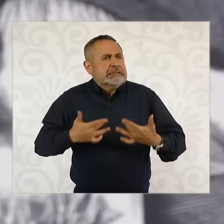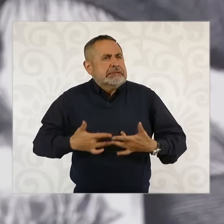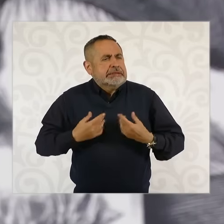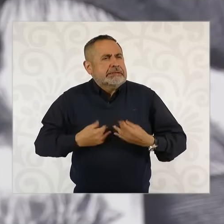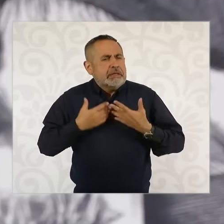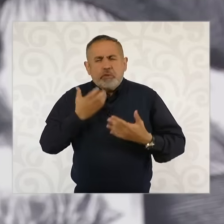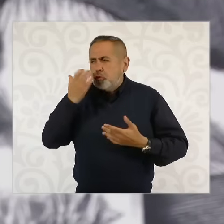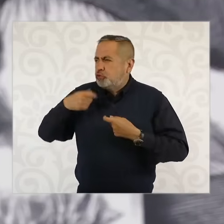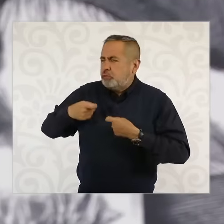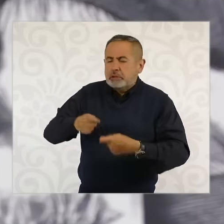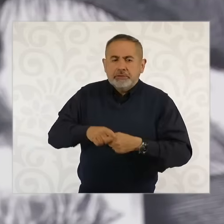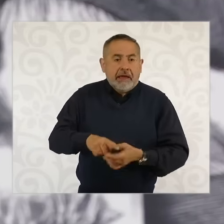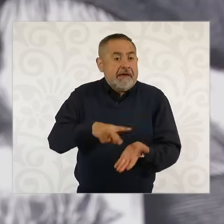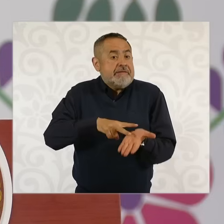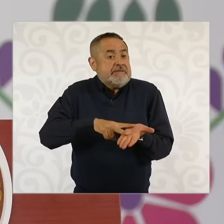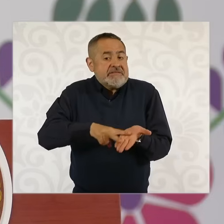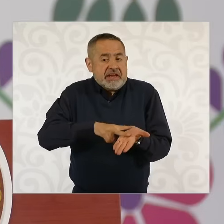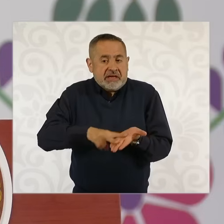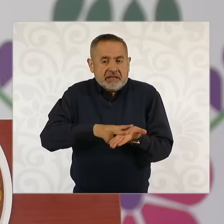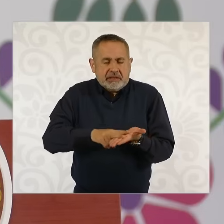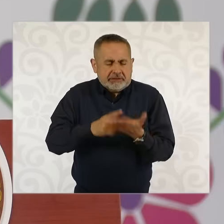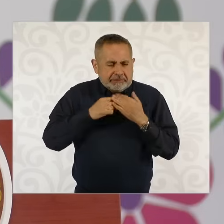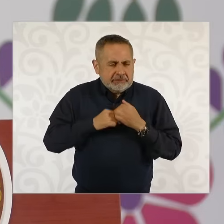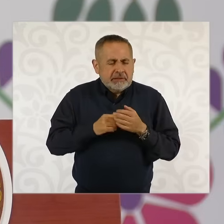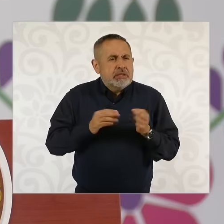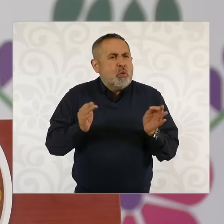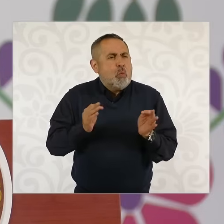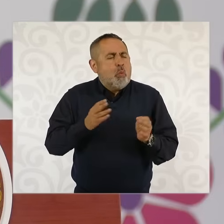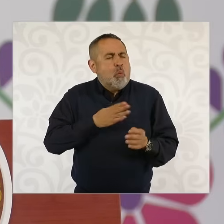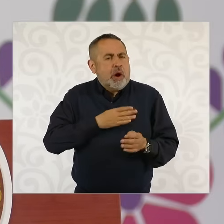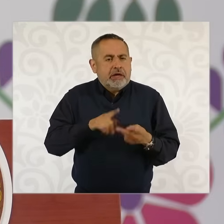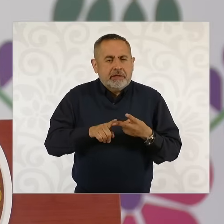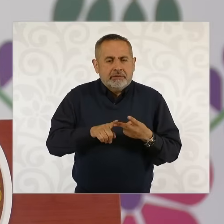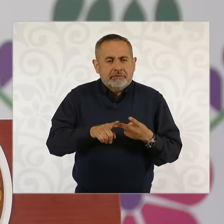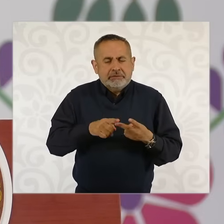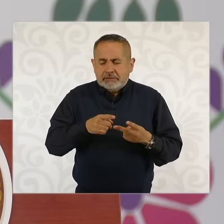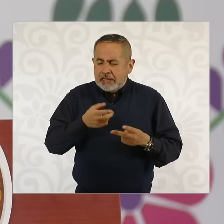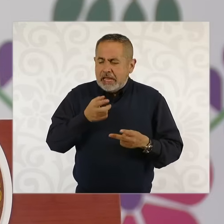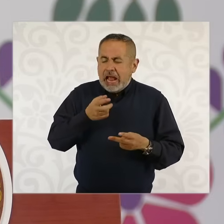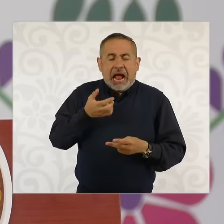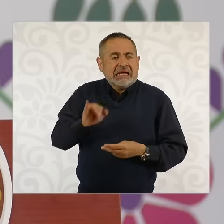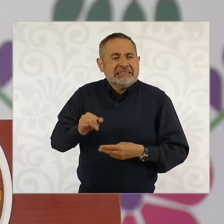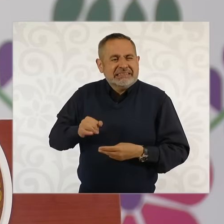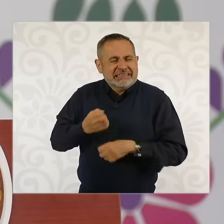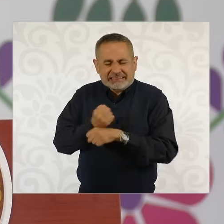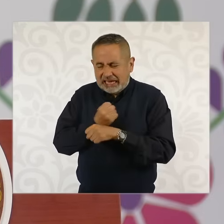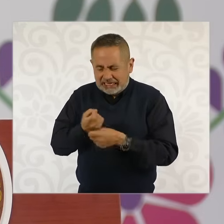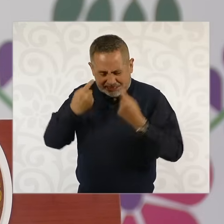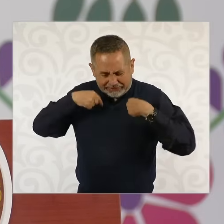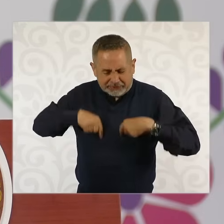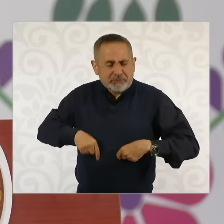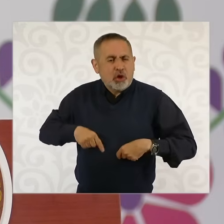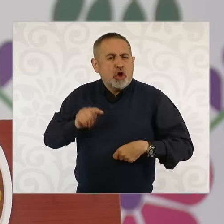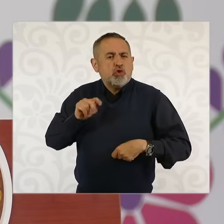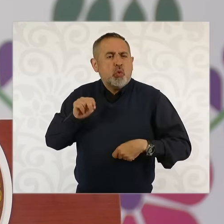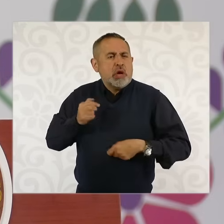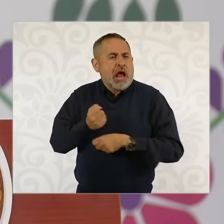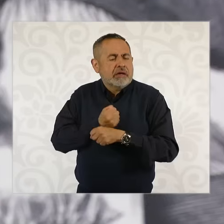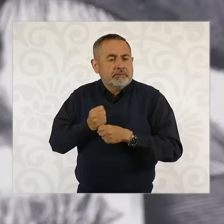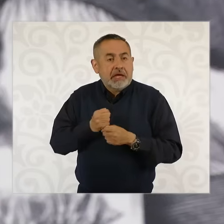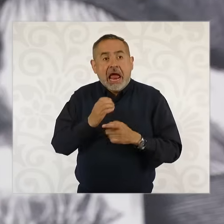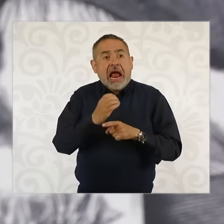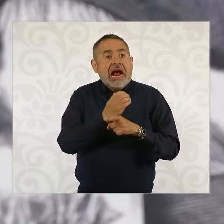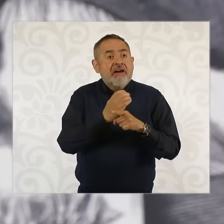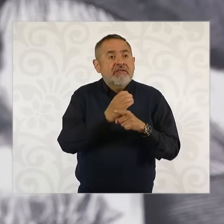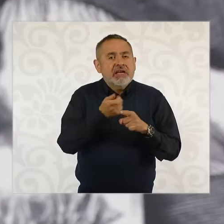promovía. Verde, luz tibia y buena. Vieja sangre de tuna, el más vivo y antiguo. El café, color